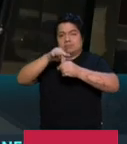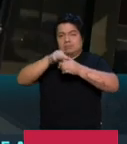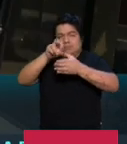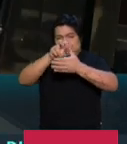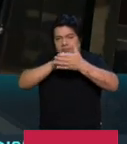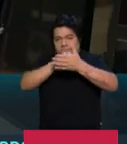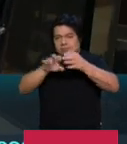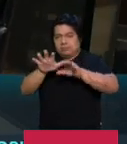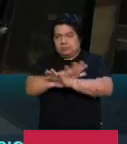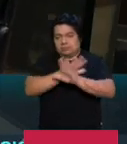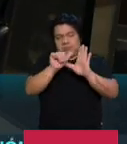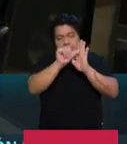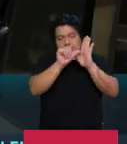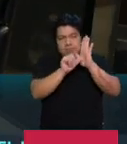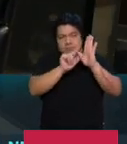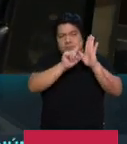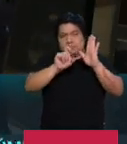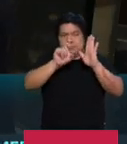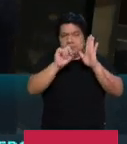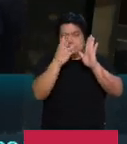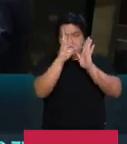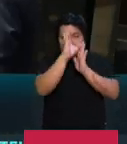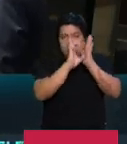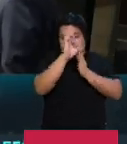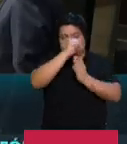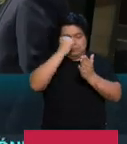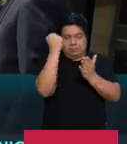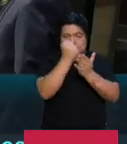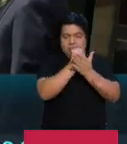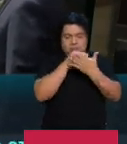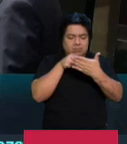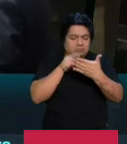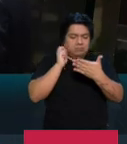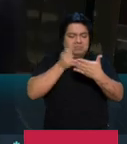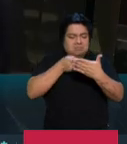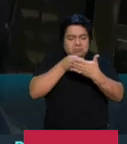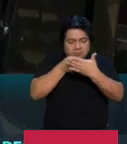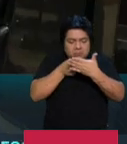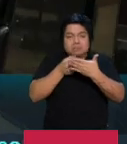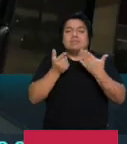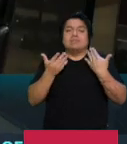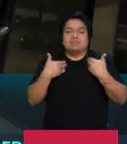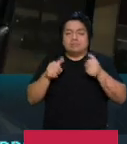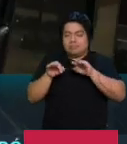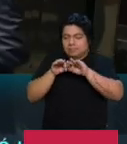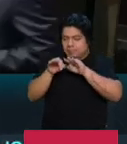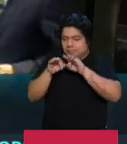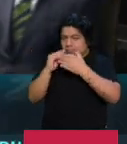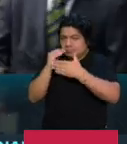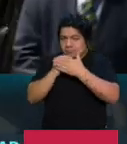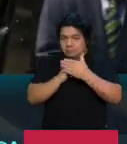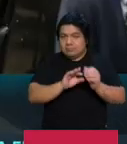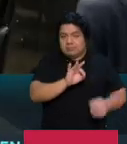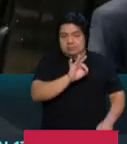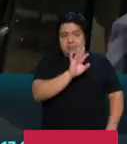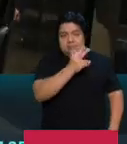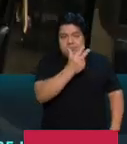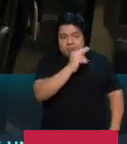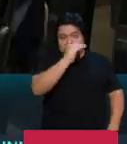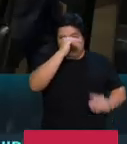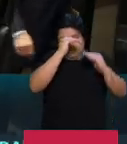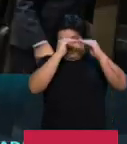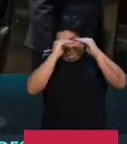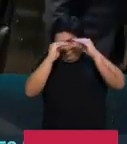a la reforma al artículo 123 constitucional referente a la reducción gradual de la jornada laboral, que pasará de 48